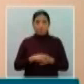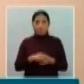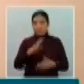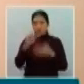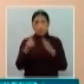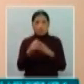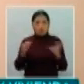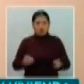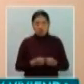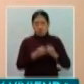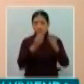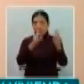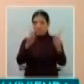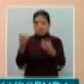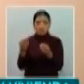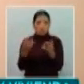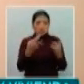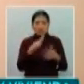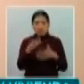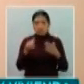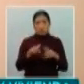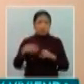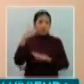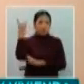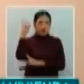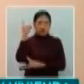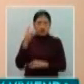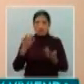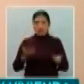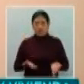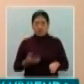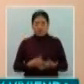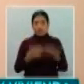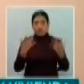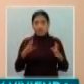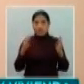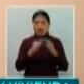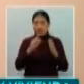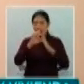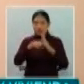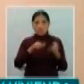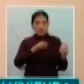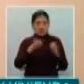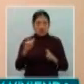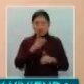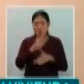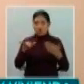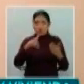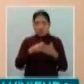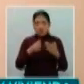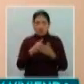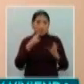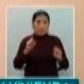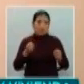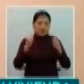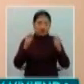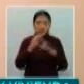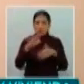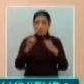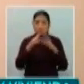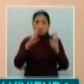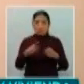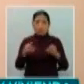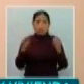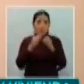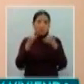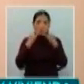la cantidad de personas que existe en Bolivia. Y posteriormente iremos entregando información más detallada